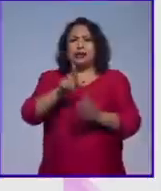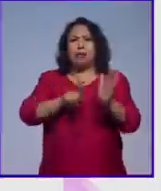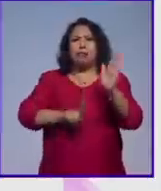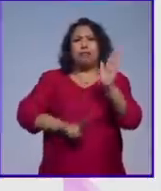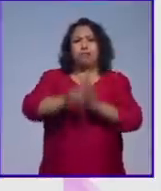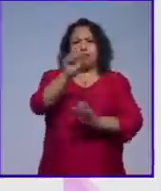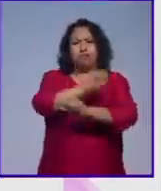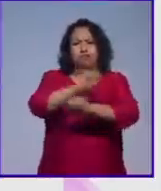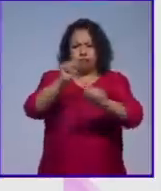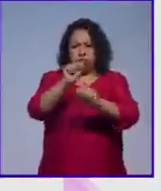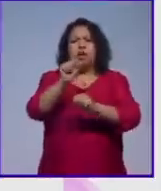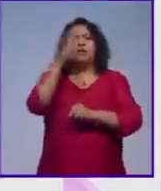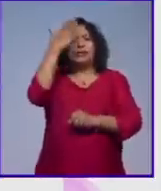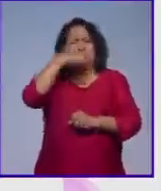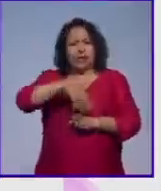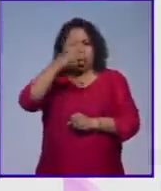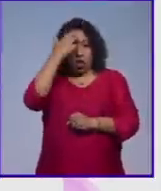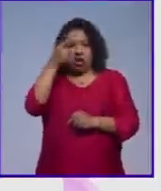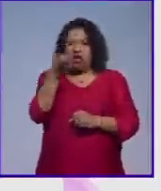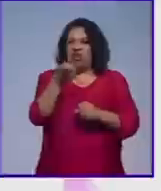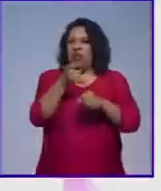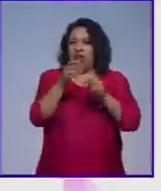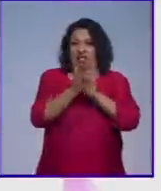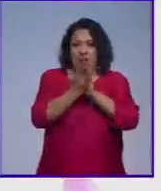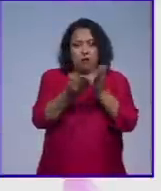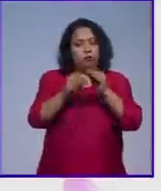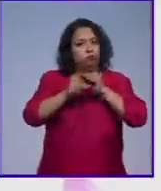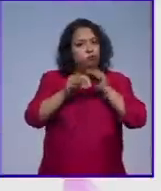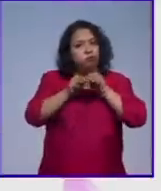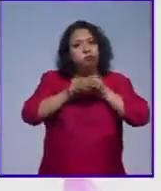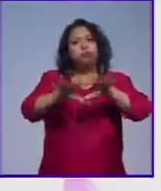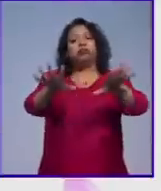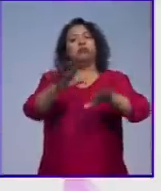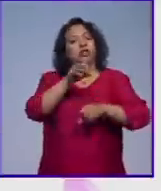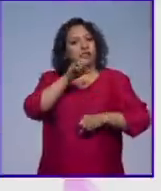bombas, y este libro se publica.